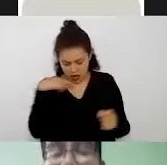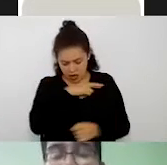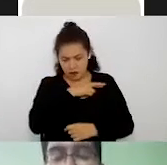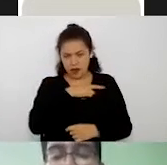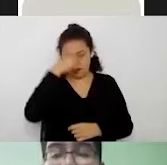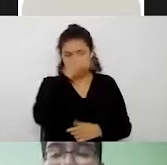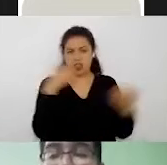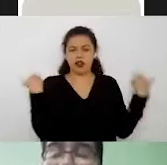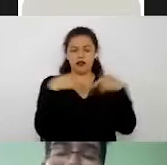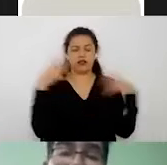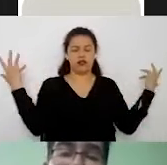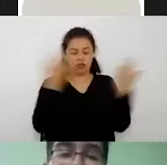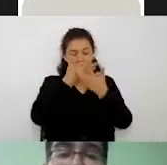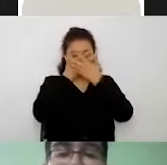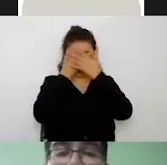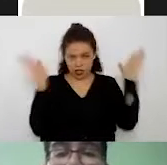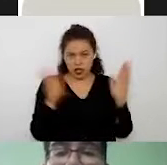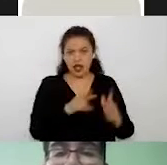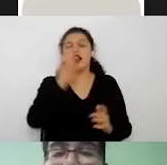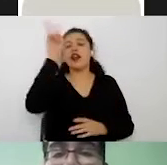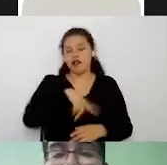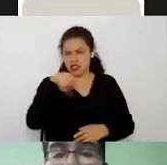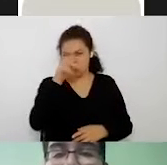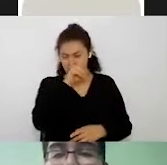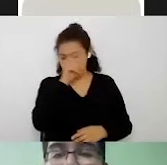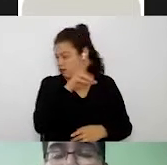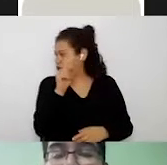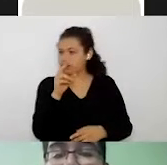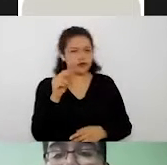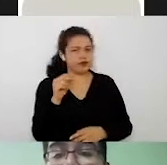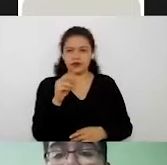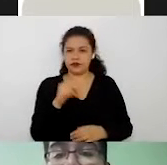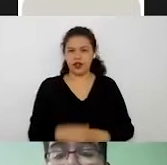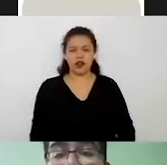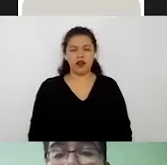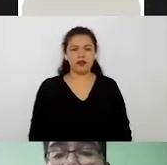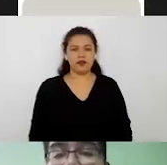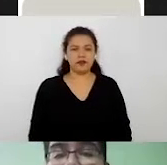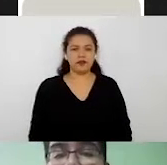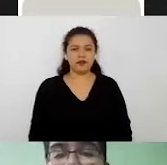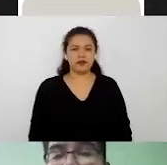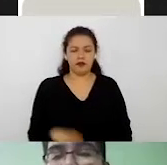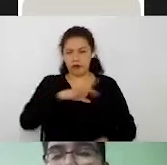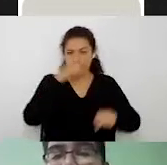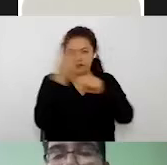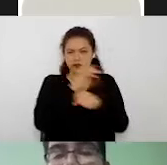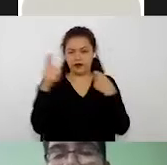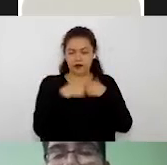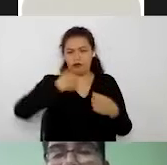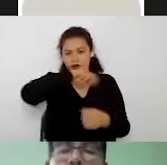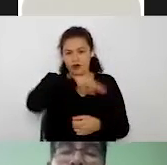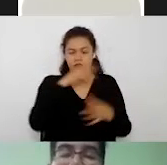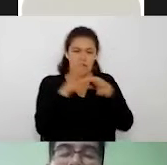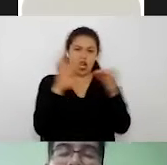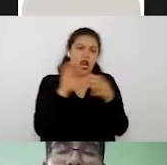maestra reaccionó y que dijo, sí, pues no es lo más recomendable porque puede ser que suceda algo que al rato vamos a tener que dar una explicación